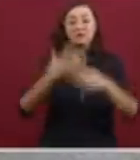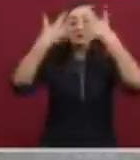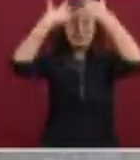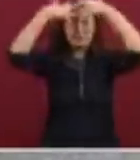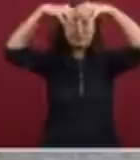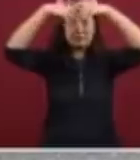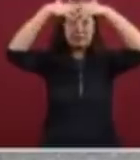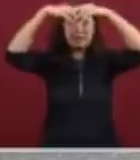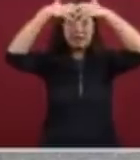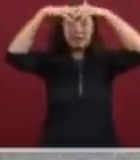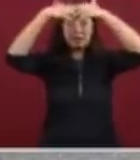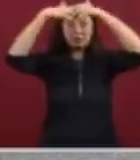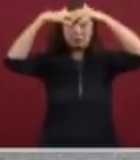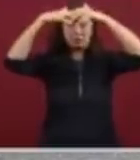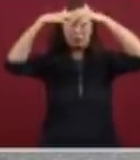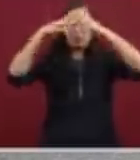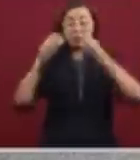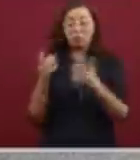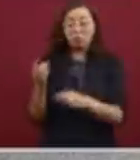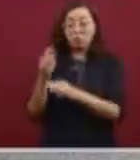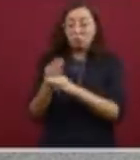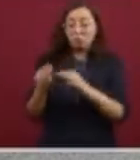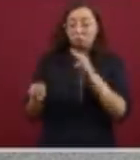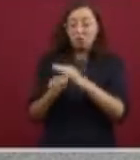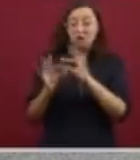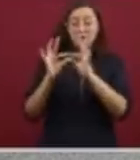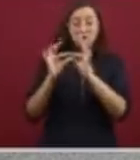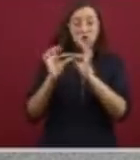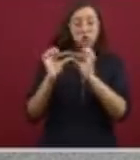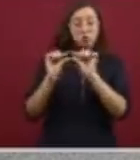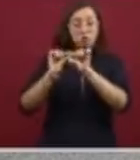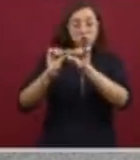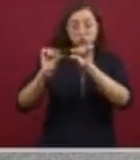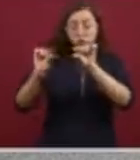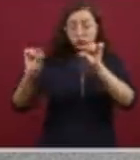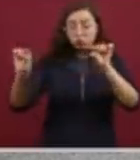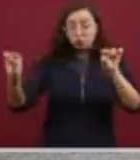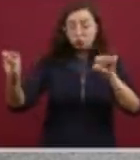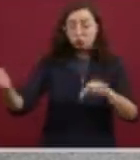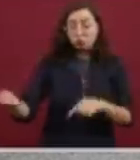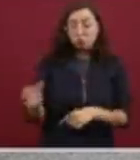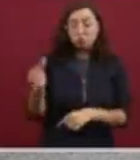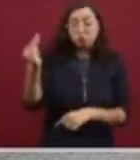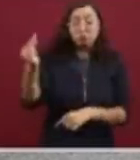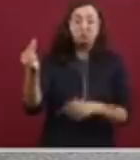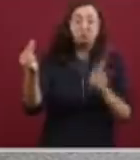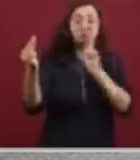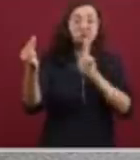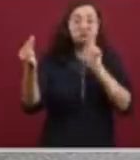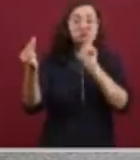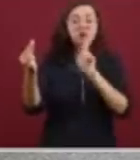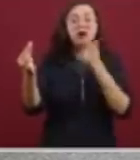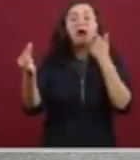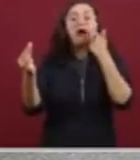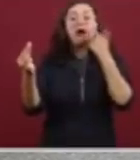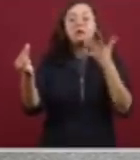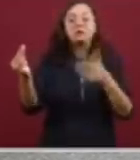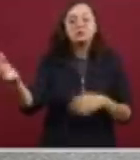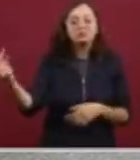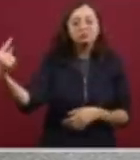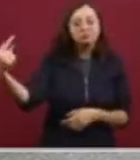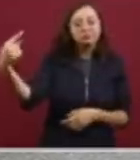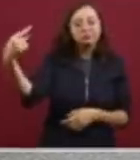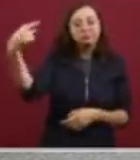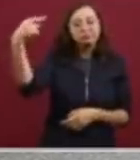cerebro, con un material que nunca fue probado a nivel interno, y menos en el cerebro, y con un sistema para drenar